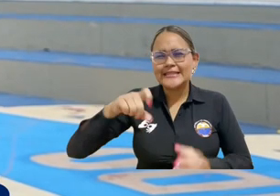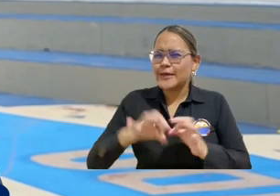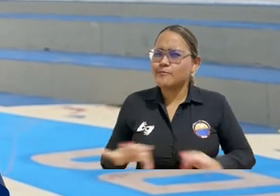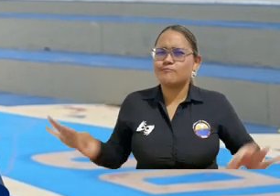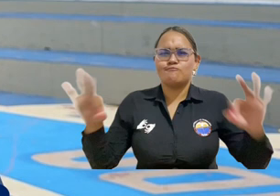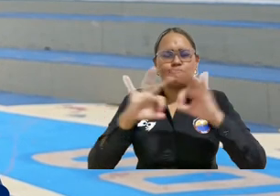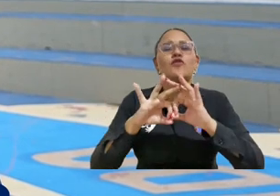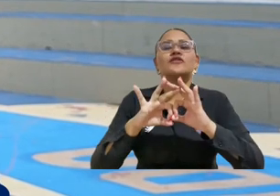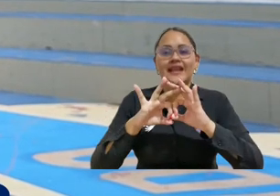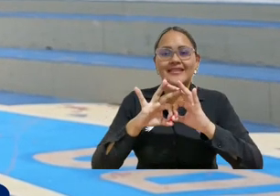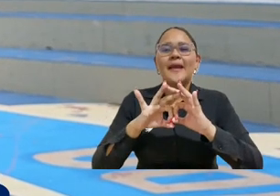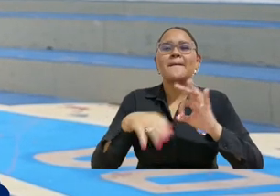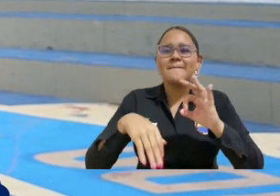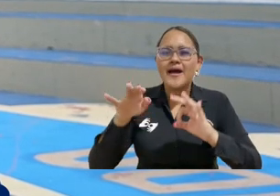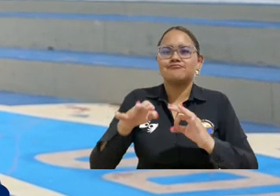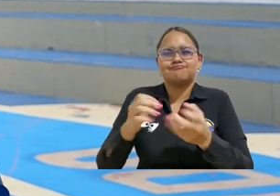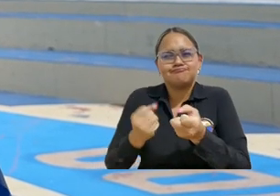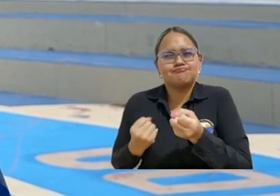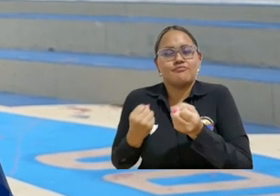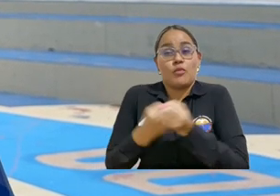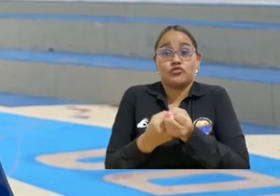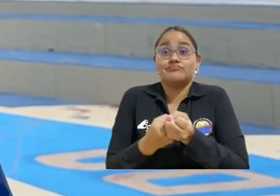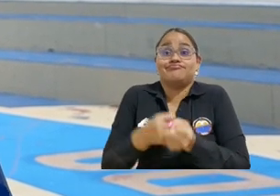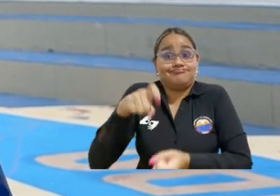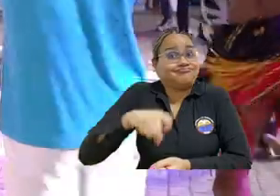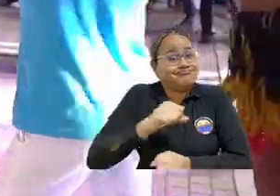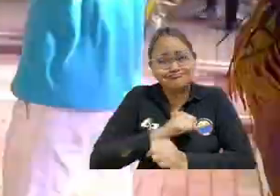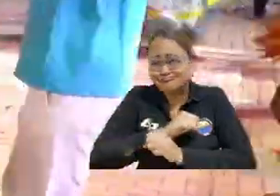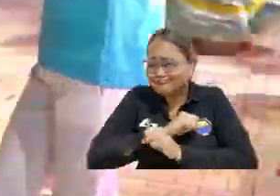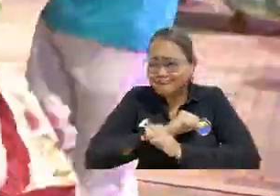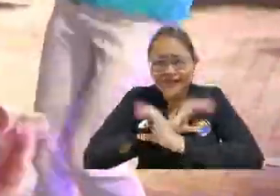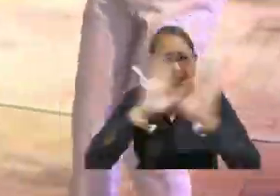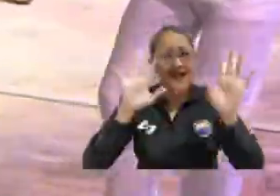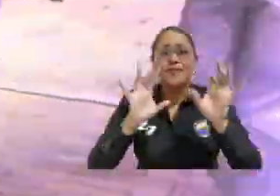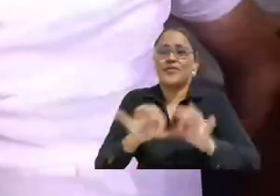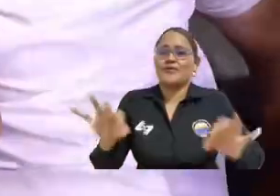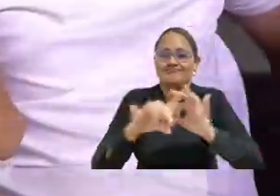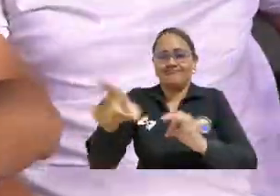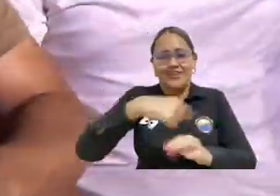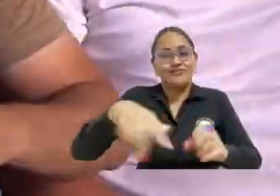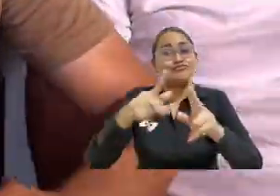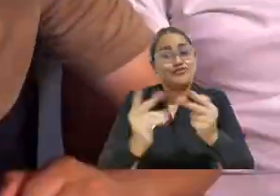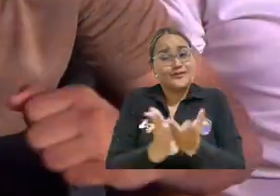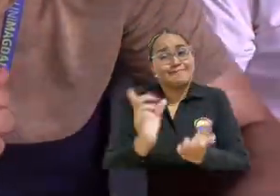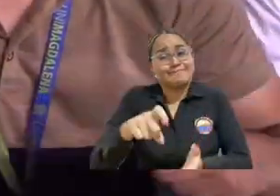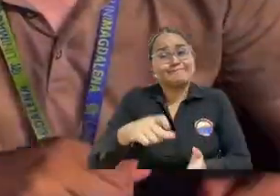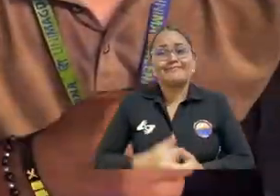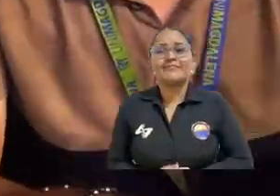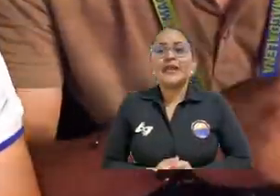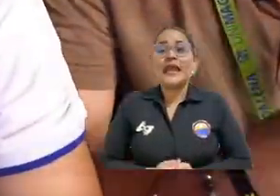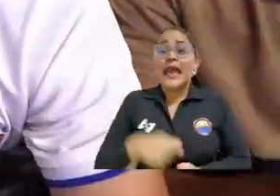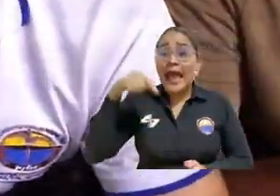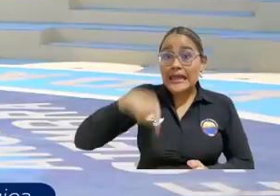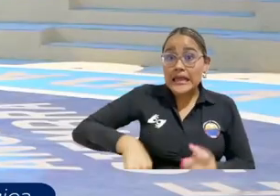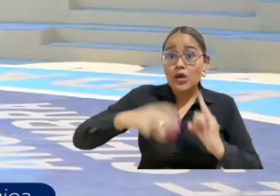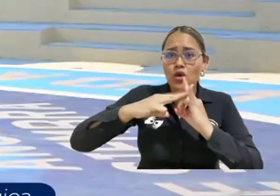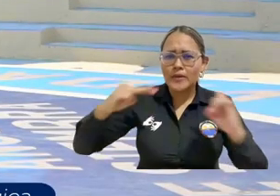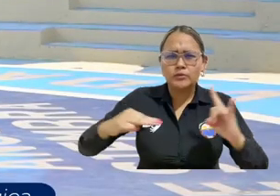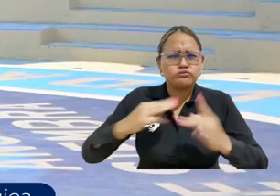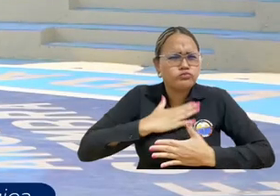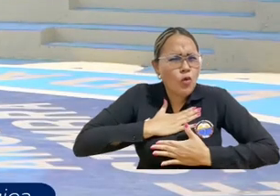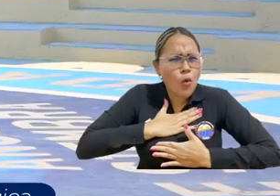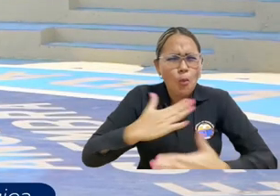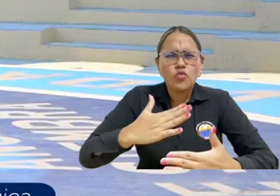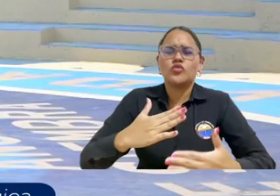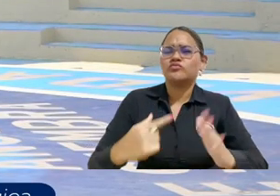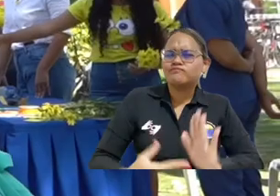Parece algo necesario que en momentos como este se brinde el apoyo y se necesita para los estudiantes. Que la Universidad del Magdalena